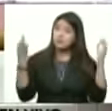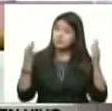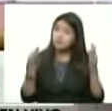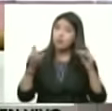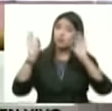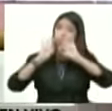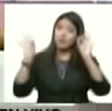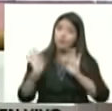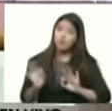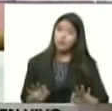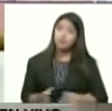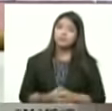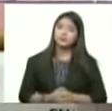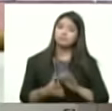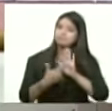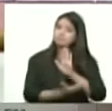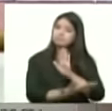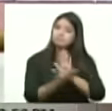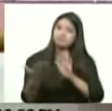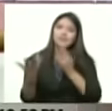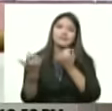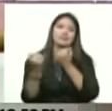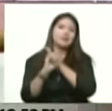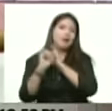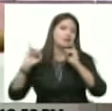que llegó a su fin.